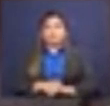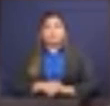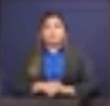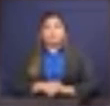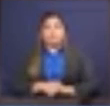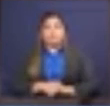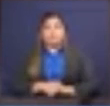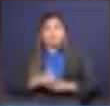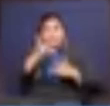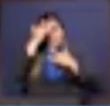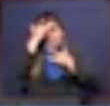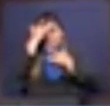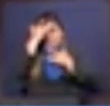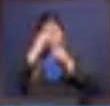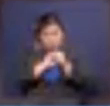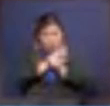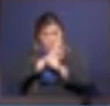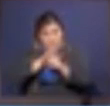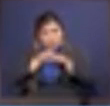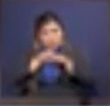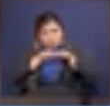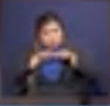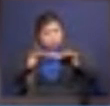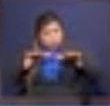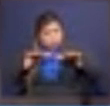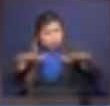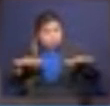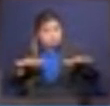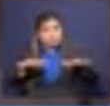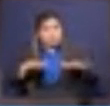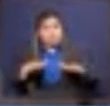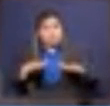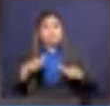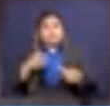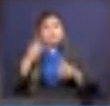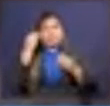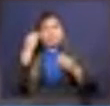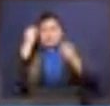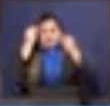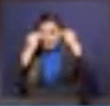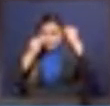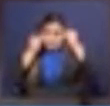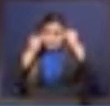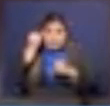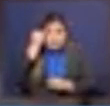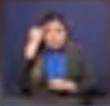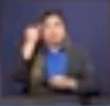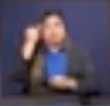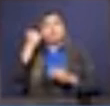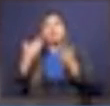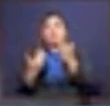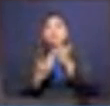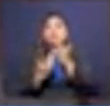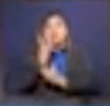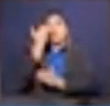La pandemia del COVID-19 nos lleva a desarrollar un plan de reactivación económica